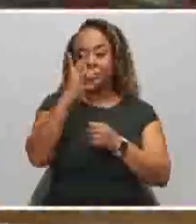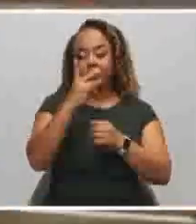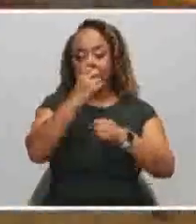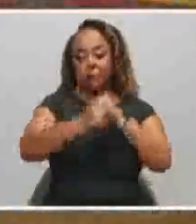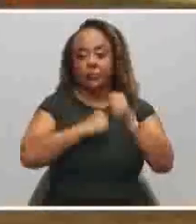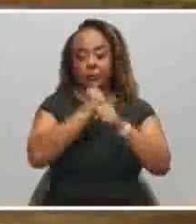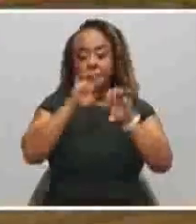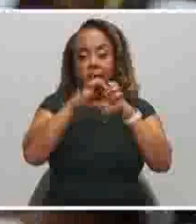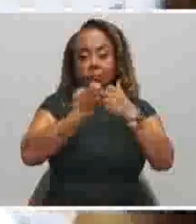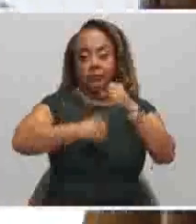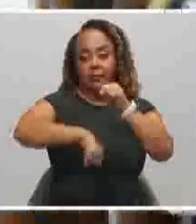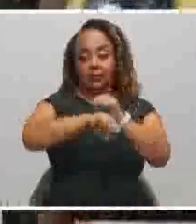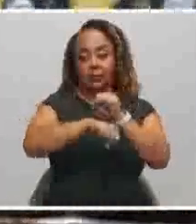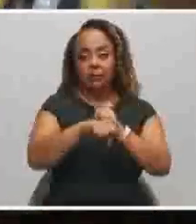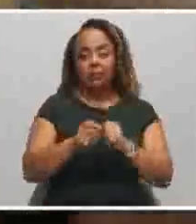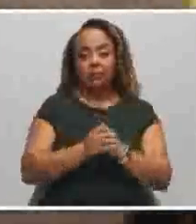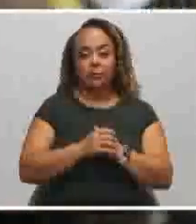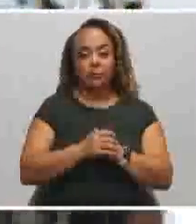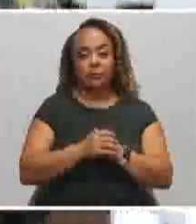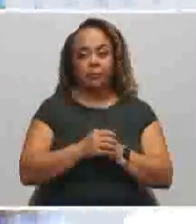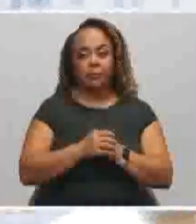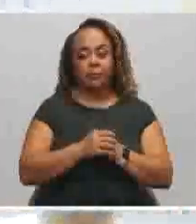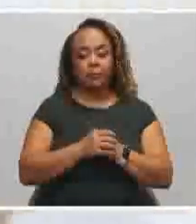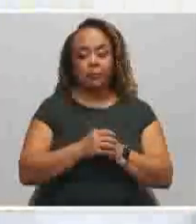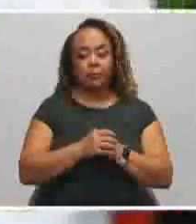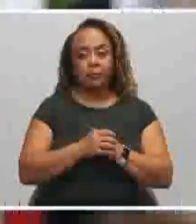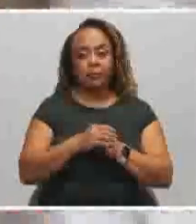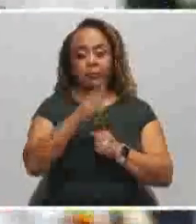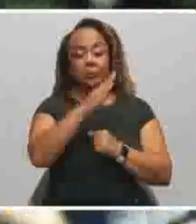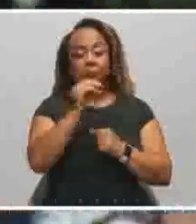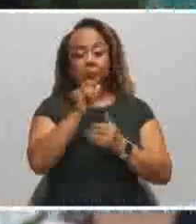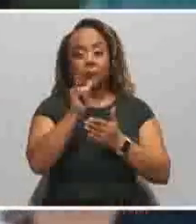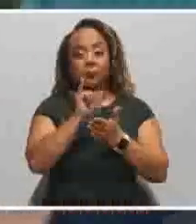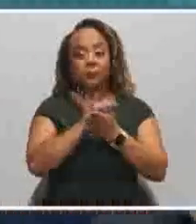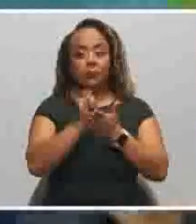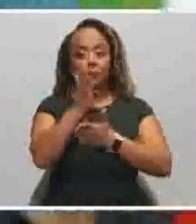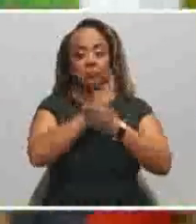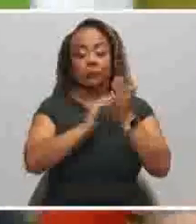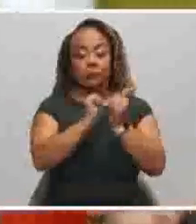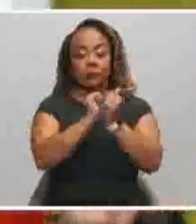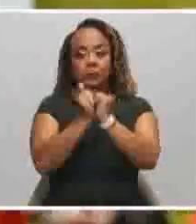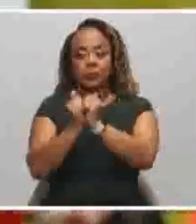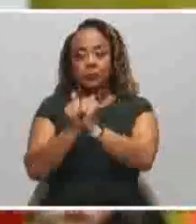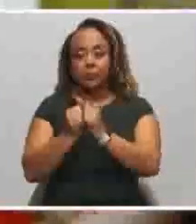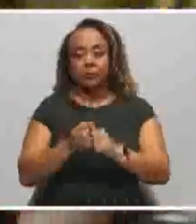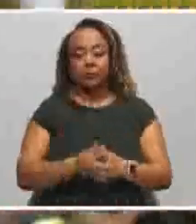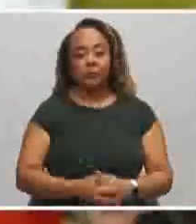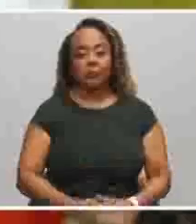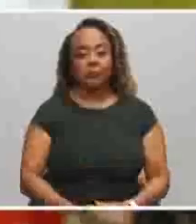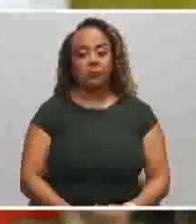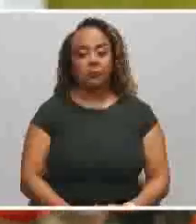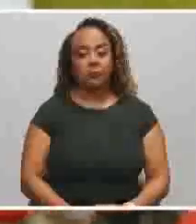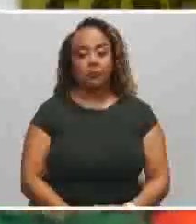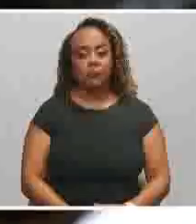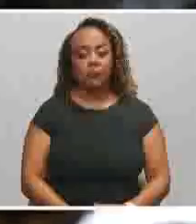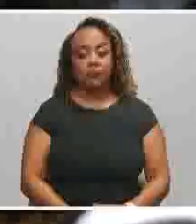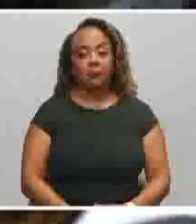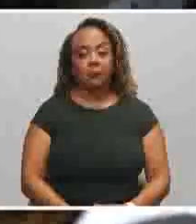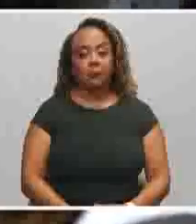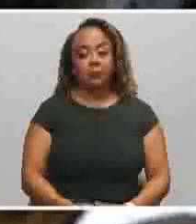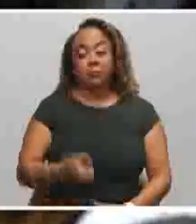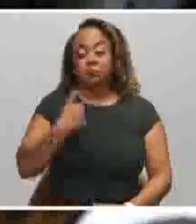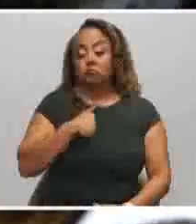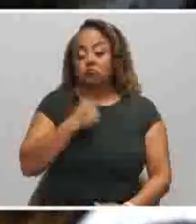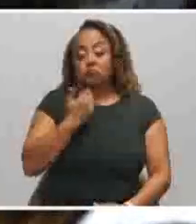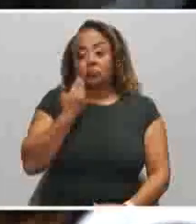fútbol. Yo realmente ya cuando empezaba la parte más competitiva, que era como el empezar el colegio, no le encontraba mucho la